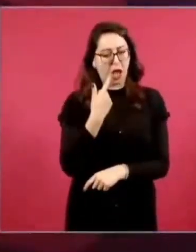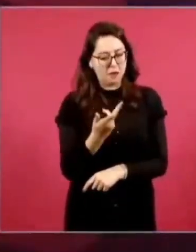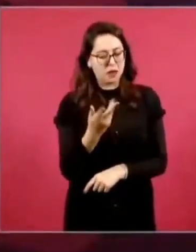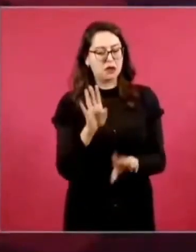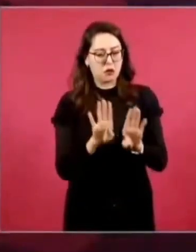Gracias.